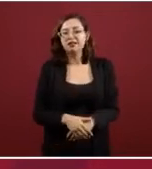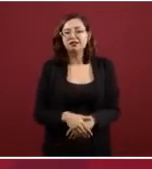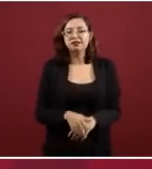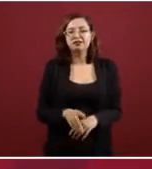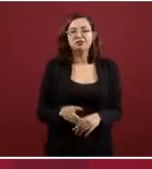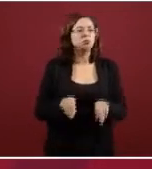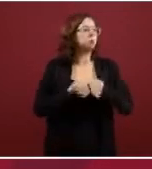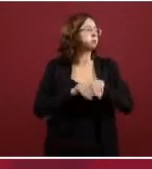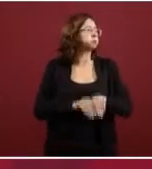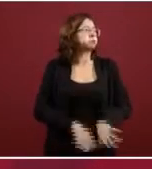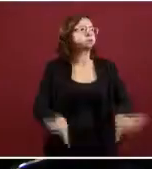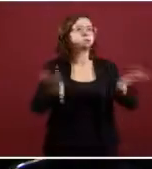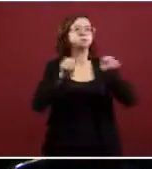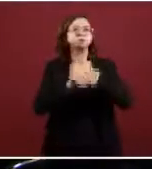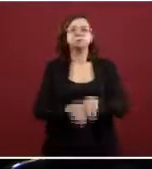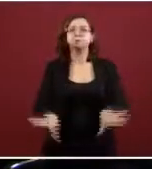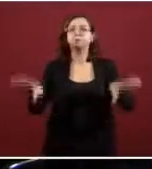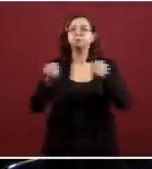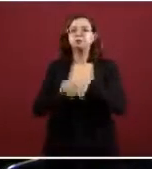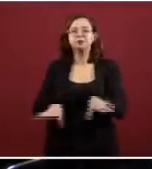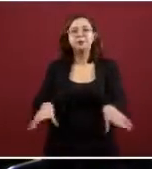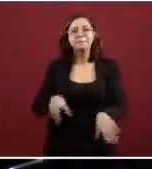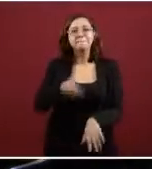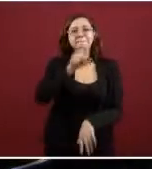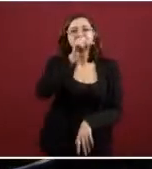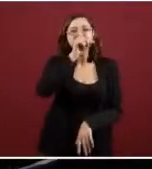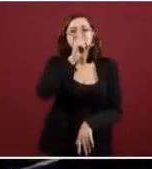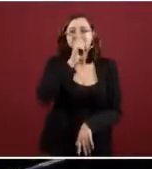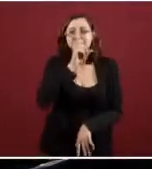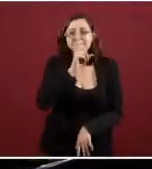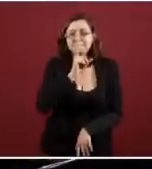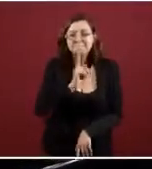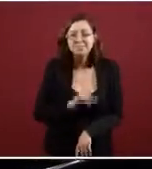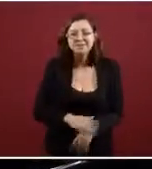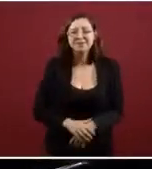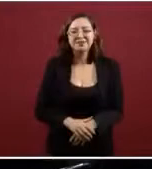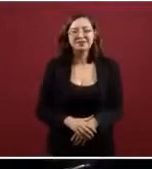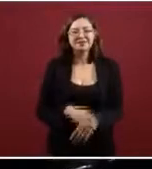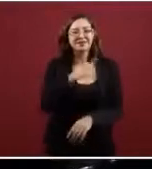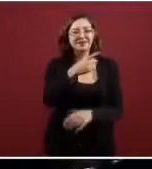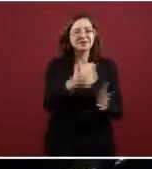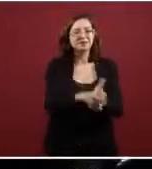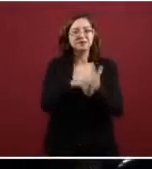y lo difundió un periódico independiente